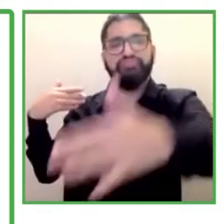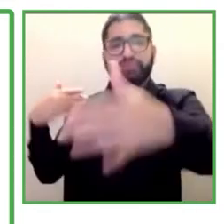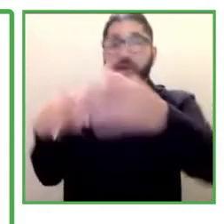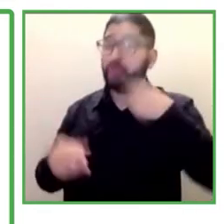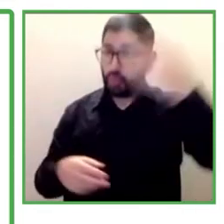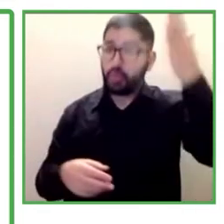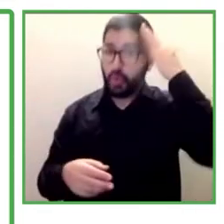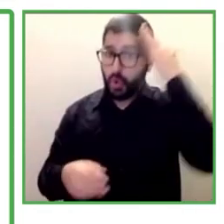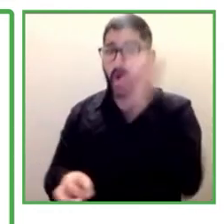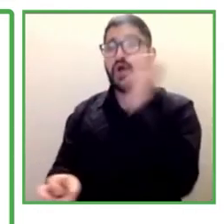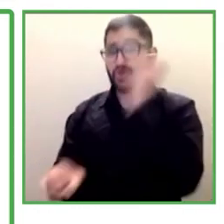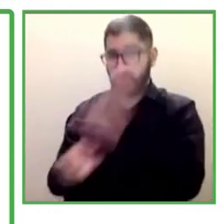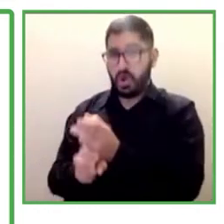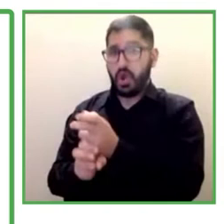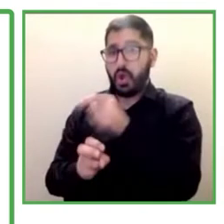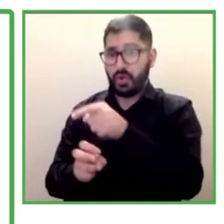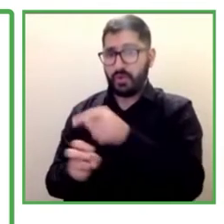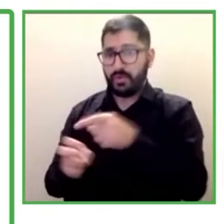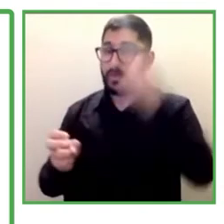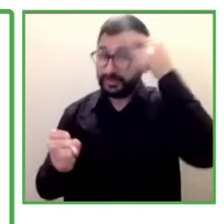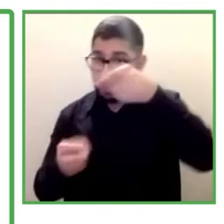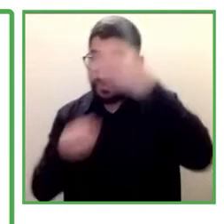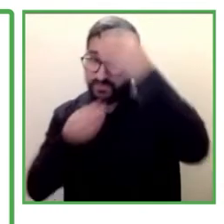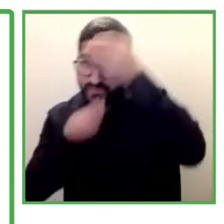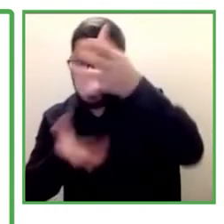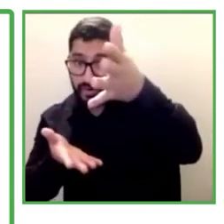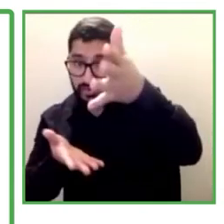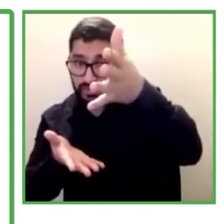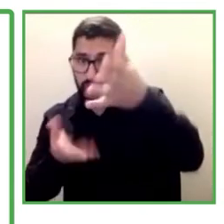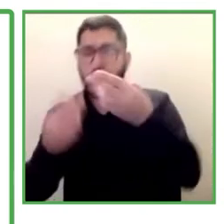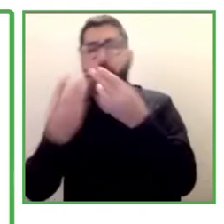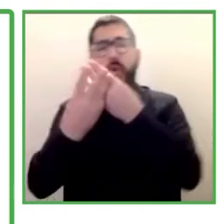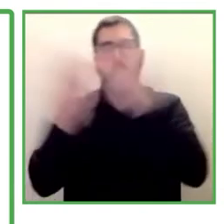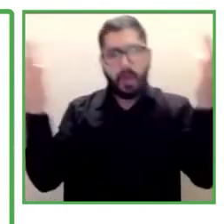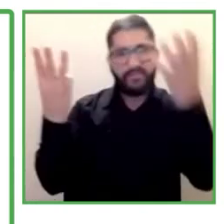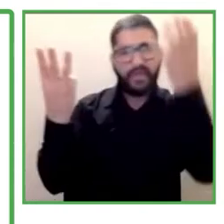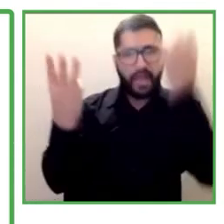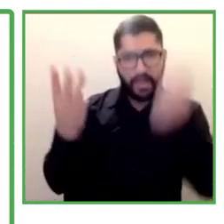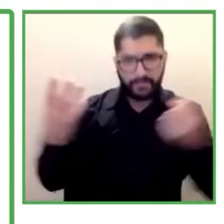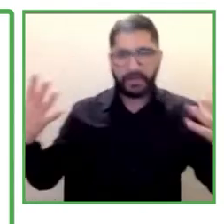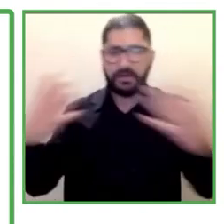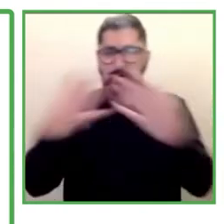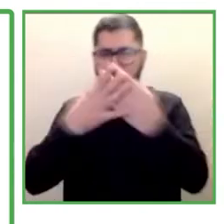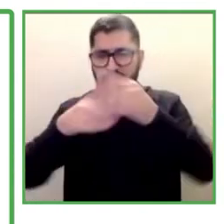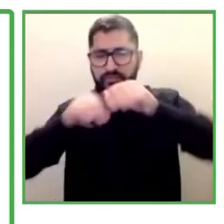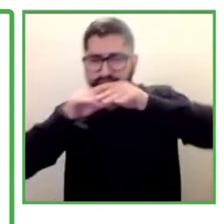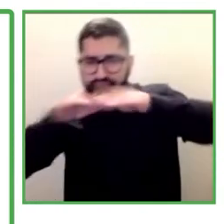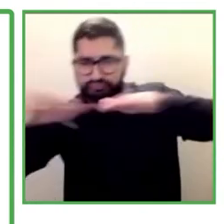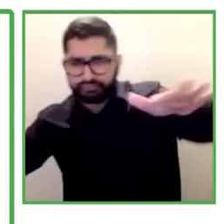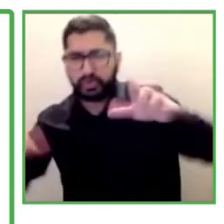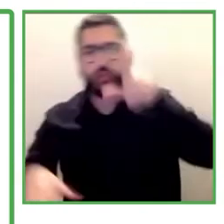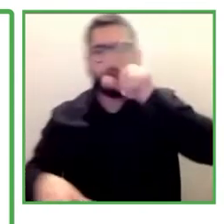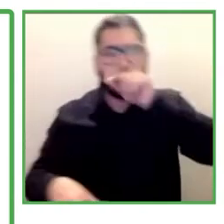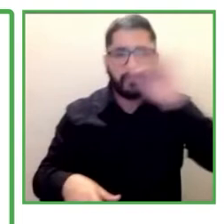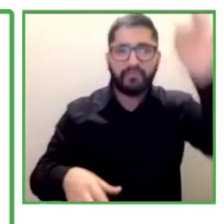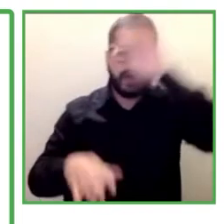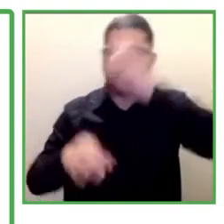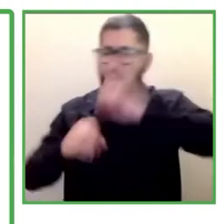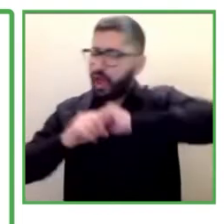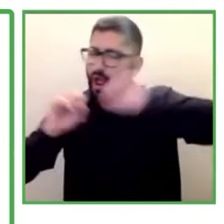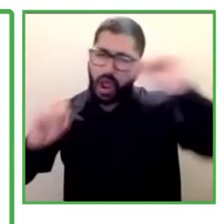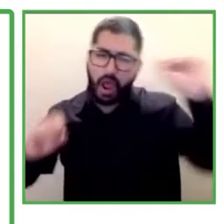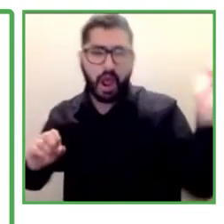nuestra página web y de nuestras redes sociales también para intentar alcanzar a todas las personas que puedan estar interesadas en